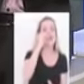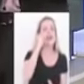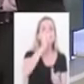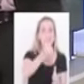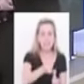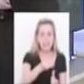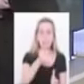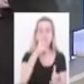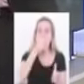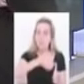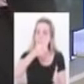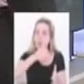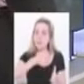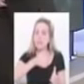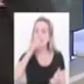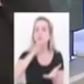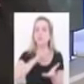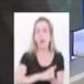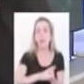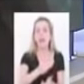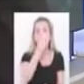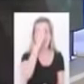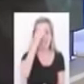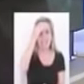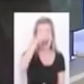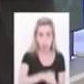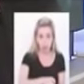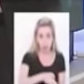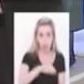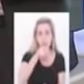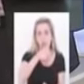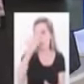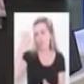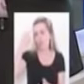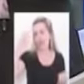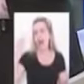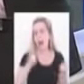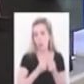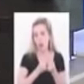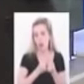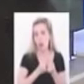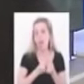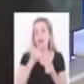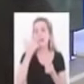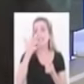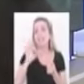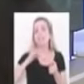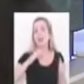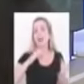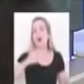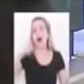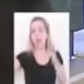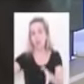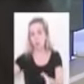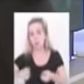publicó y los roles que están trabajando ahora bueno ya está publicado ahora en el boletín oficial ese decreto en donde se normaliza